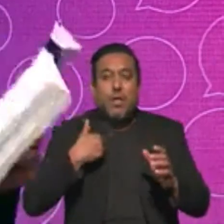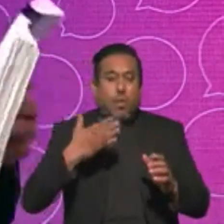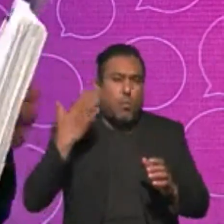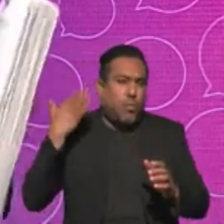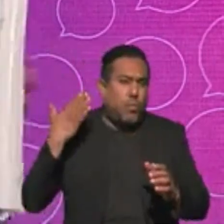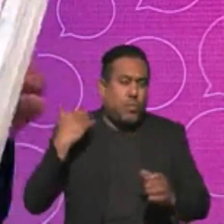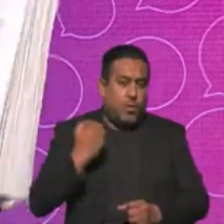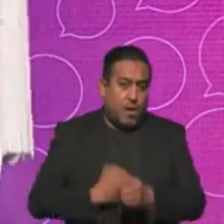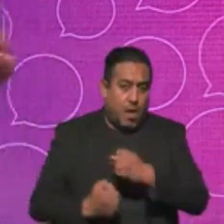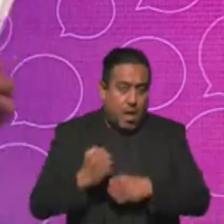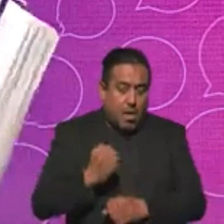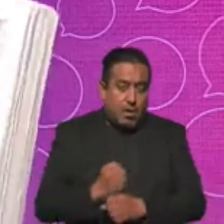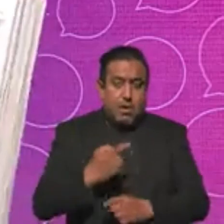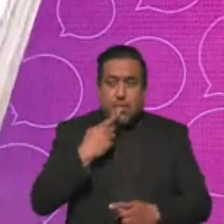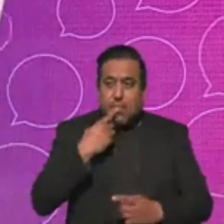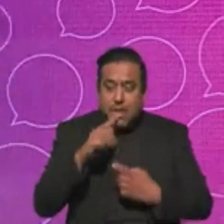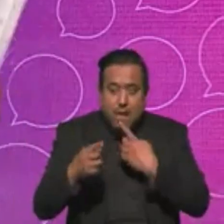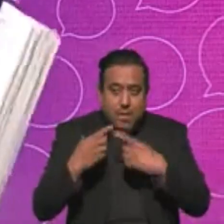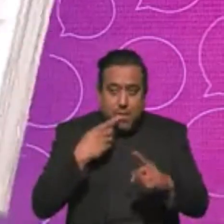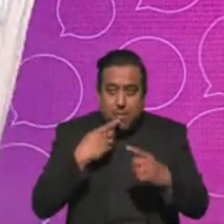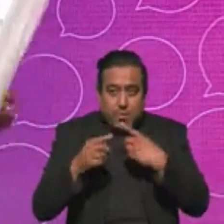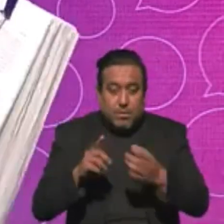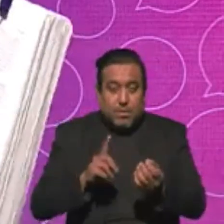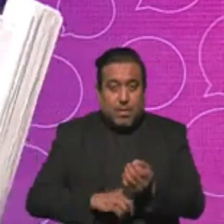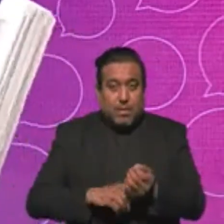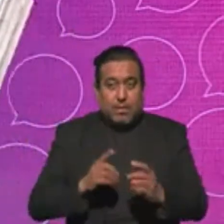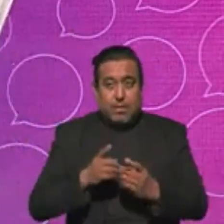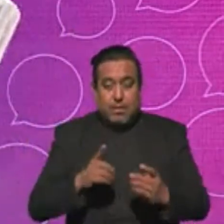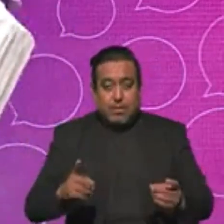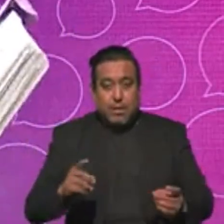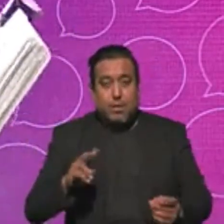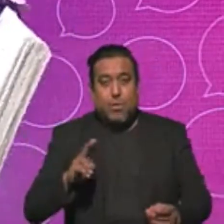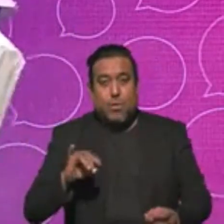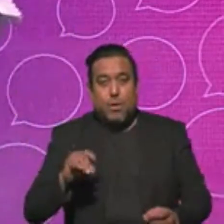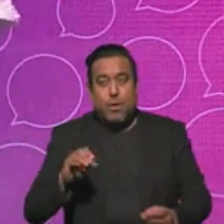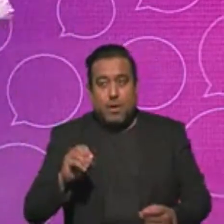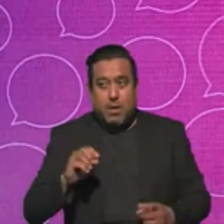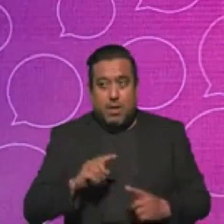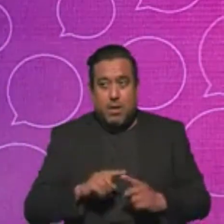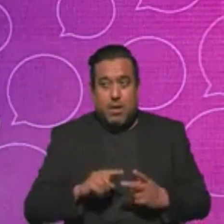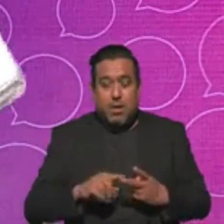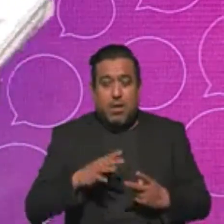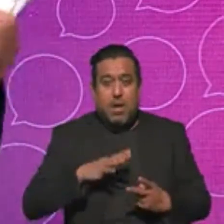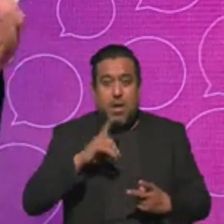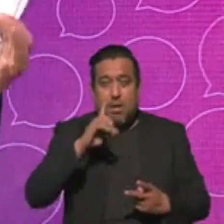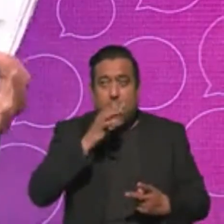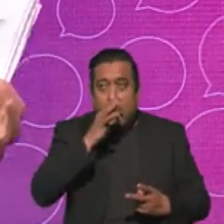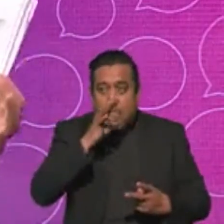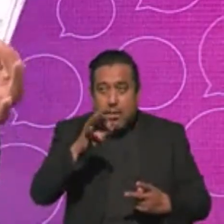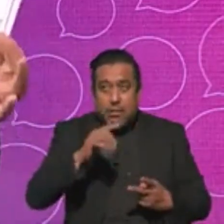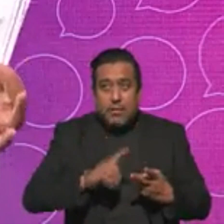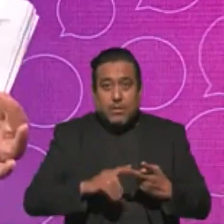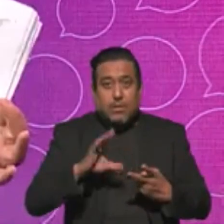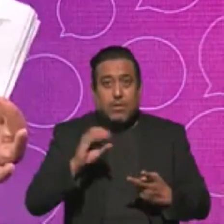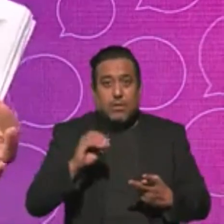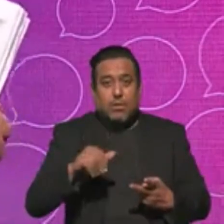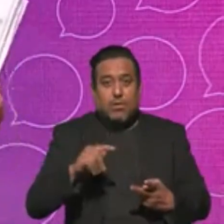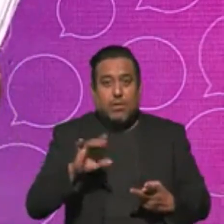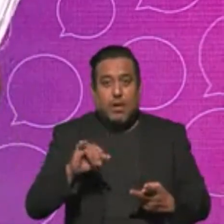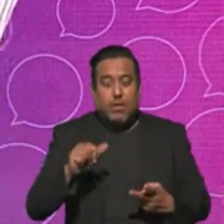años en denuncias de irregularidades en desarrollo urbano y que aquí tengo una notificación de contraloría que la